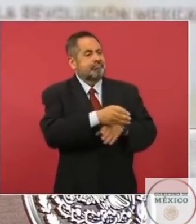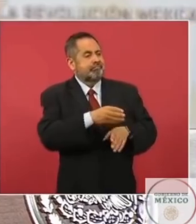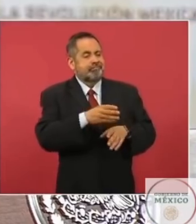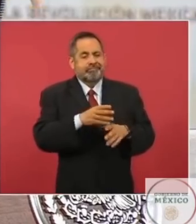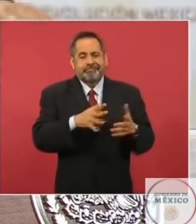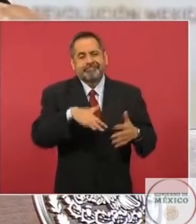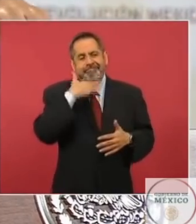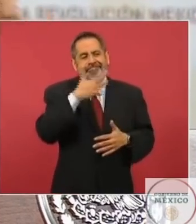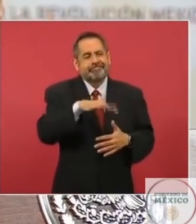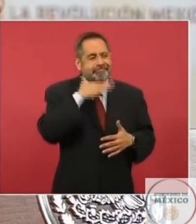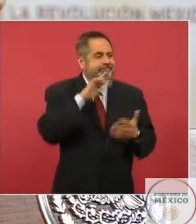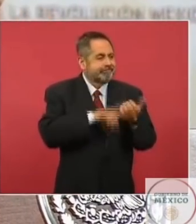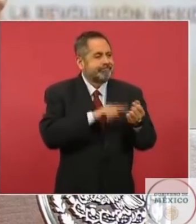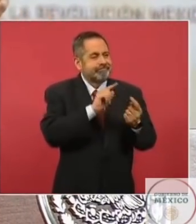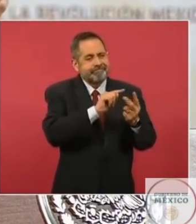la corrupción,